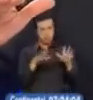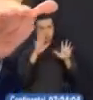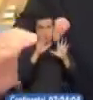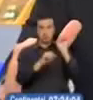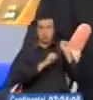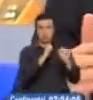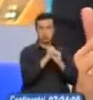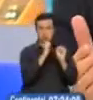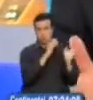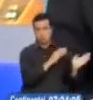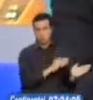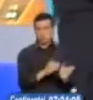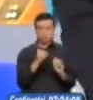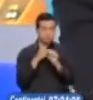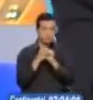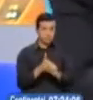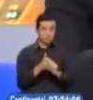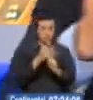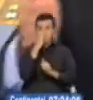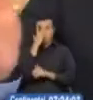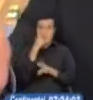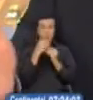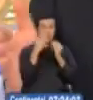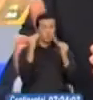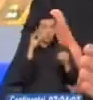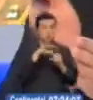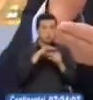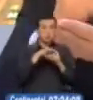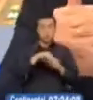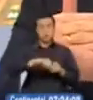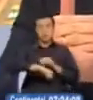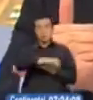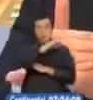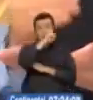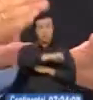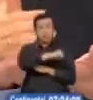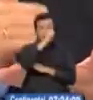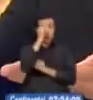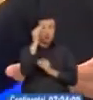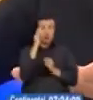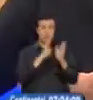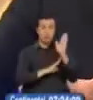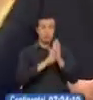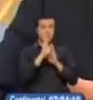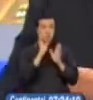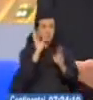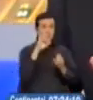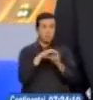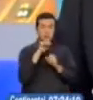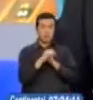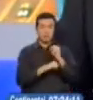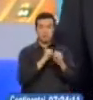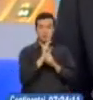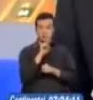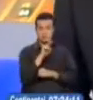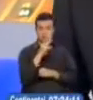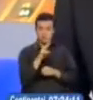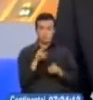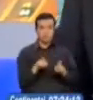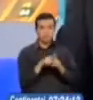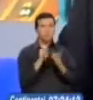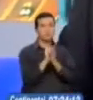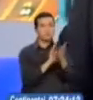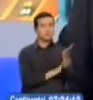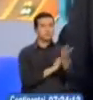10 años, me refiero a permanencia por la cantidad de elecciones que se ganaron y que pudo apalancar esta elección del 2017 también como